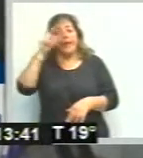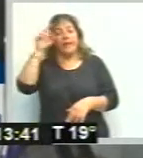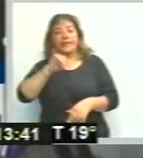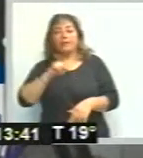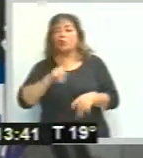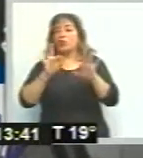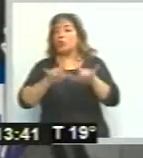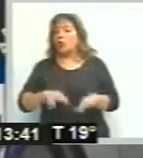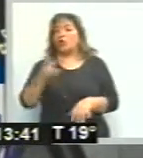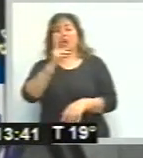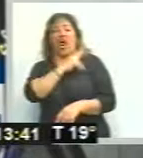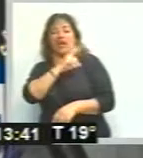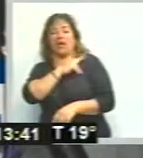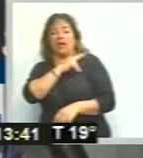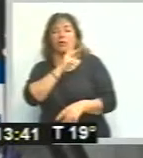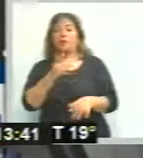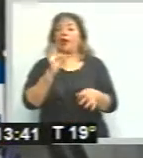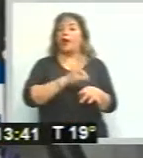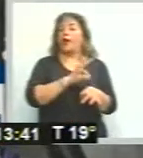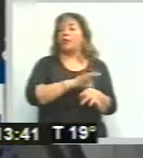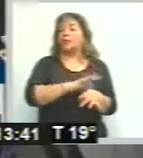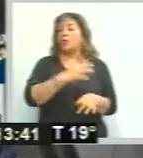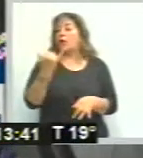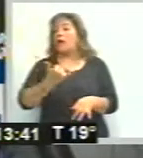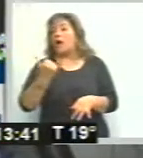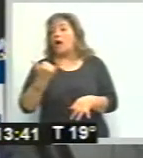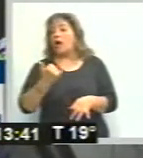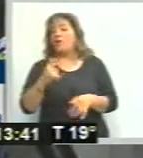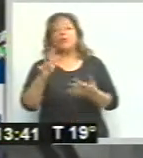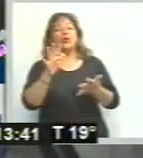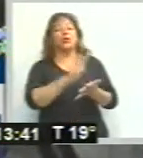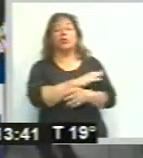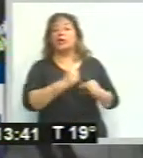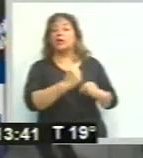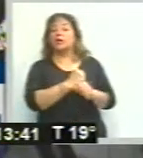nota a la gerencia porque la doctora tiene, digamos, por resolución,